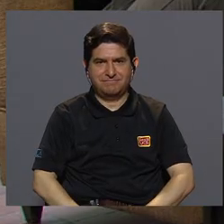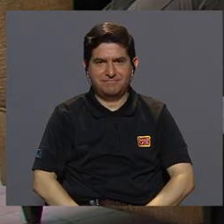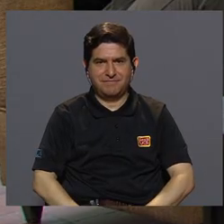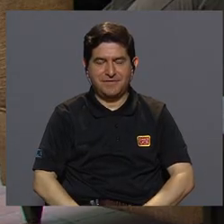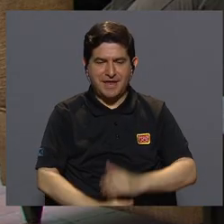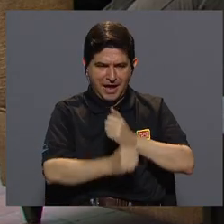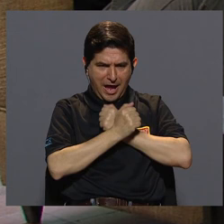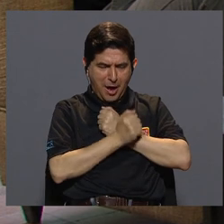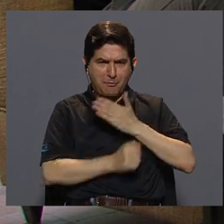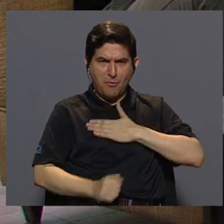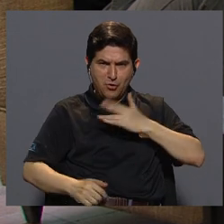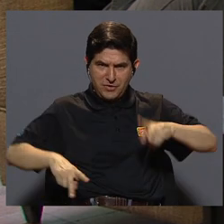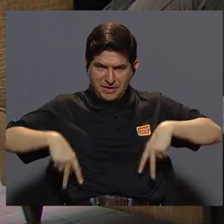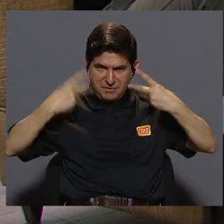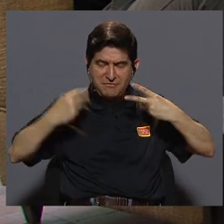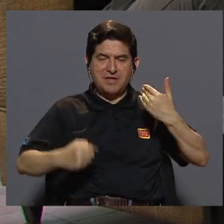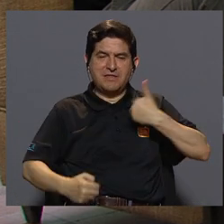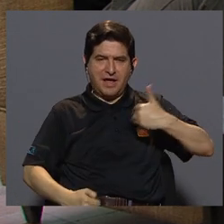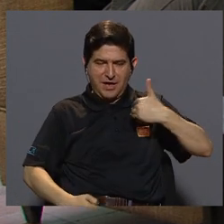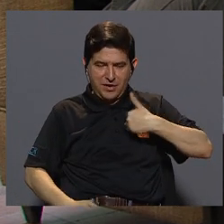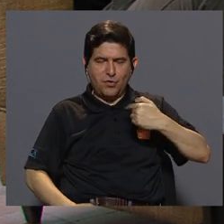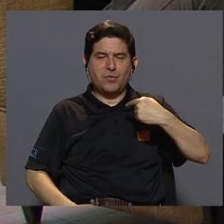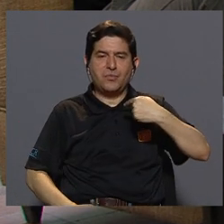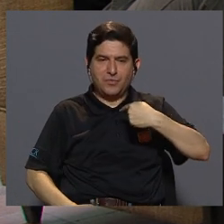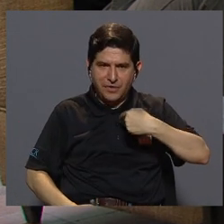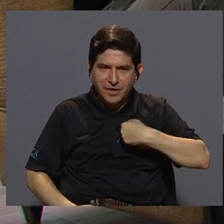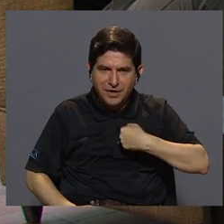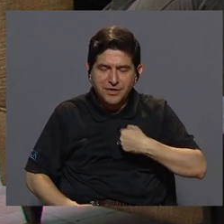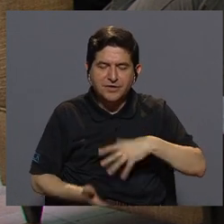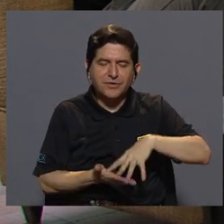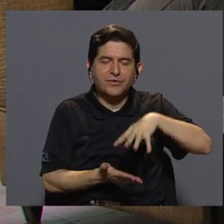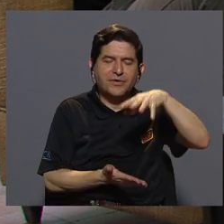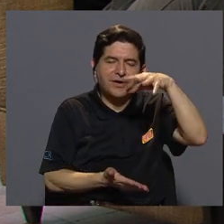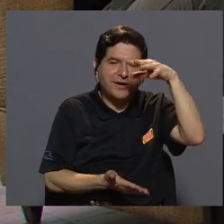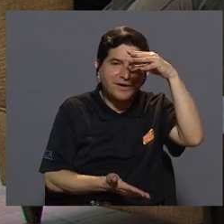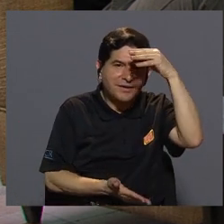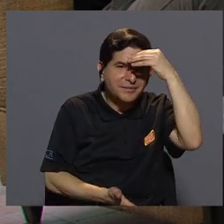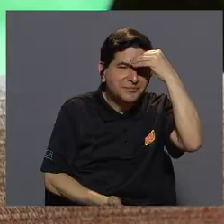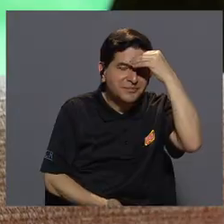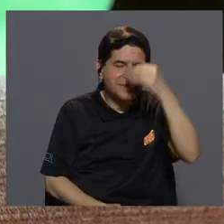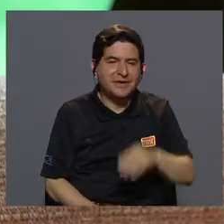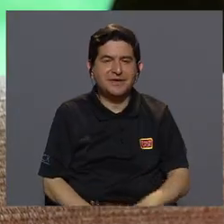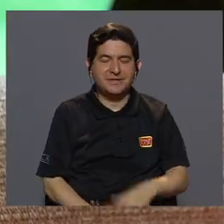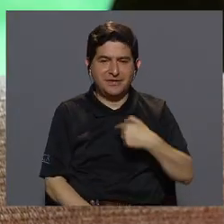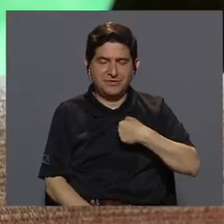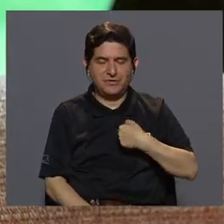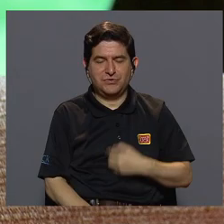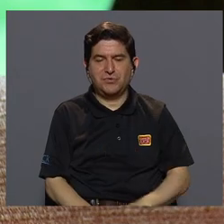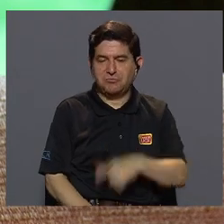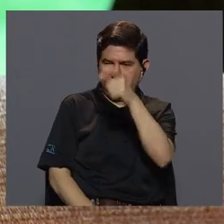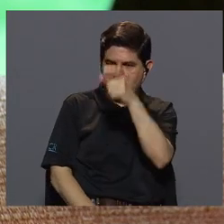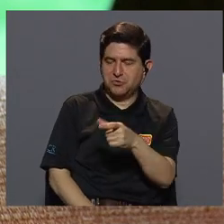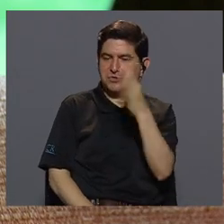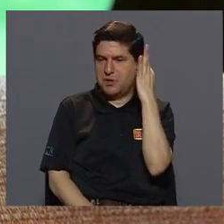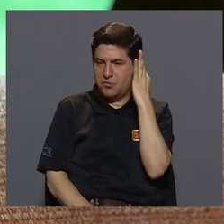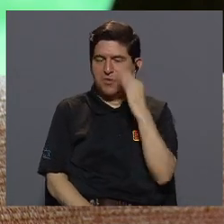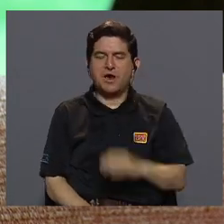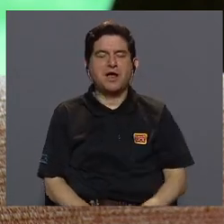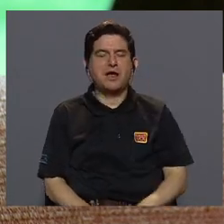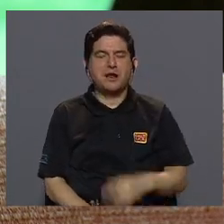Precisamente el amor de mi vida fue el hombre con quien yo aprendí a ser mujer, a